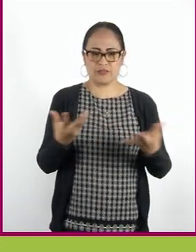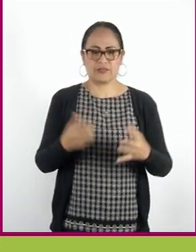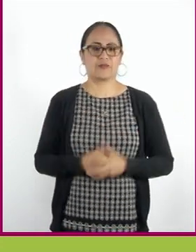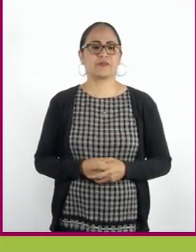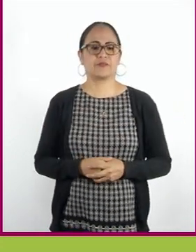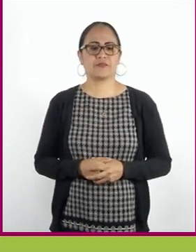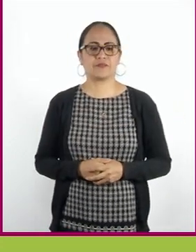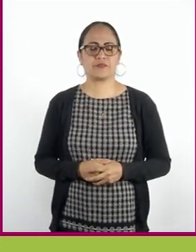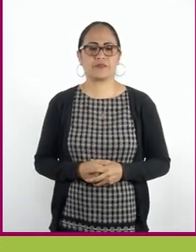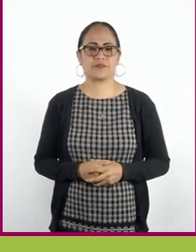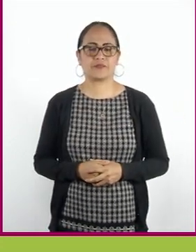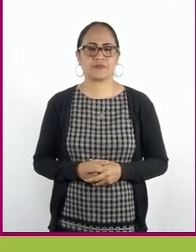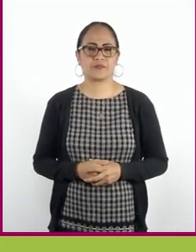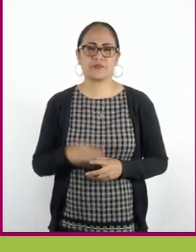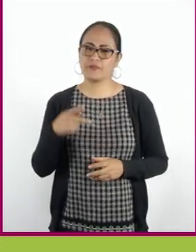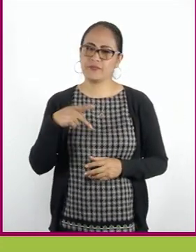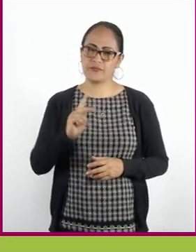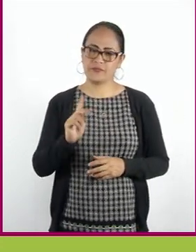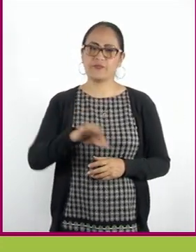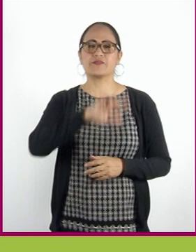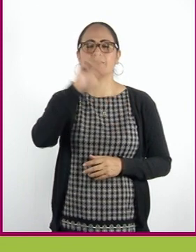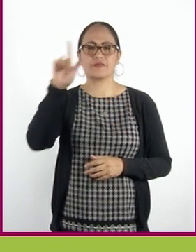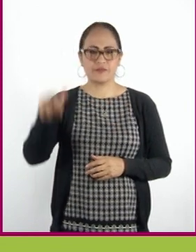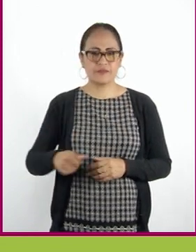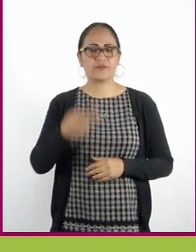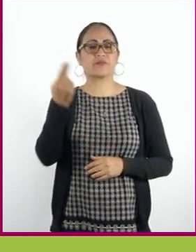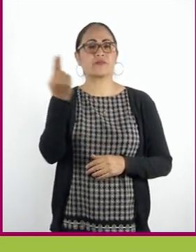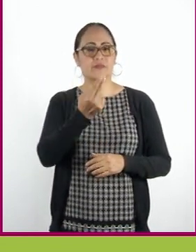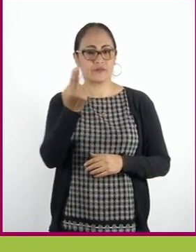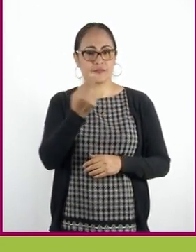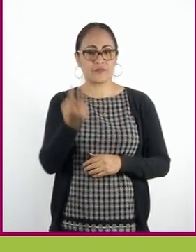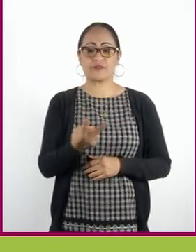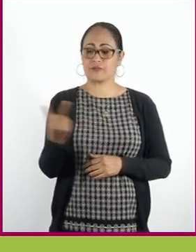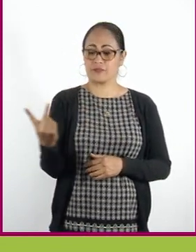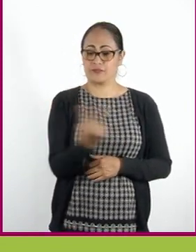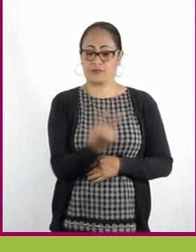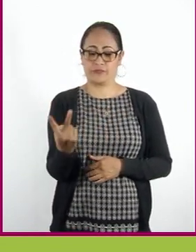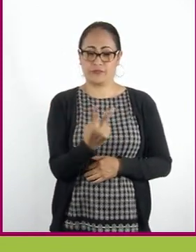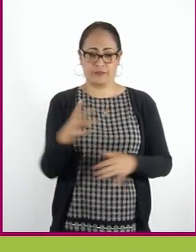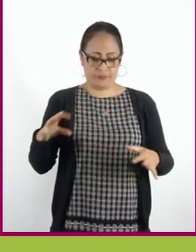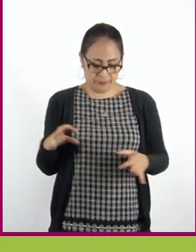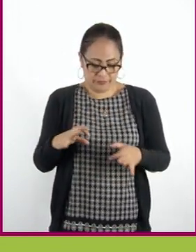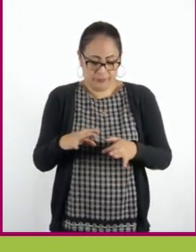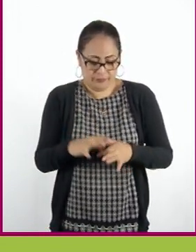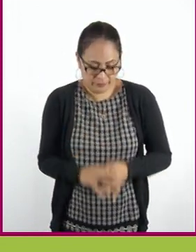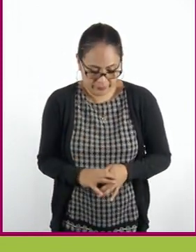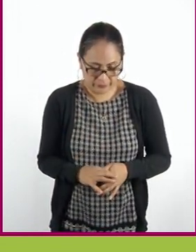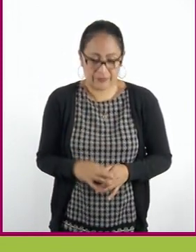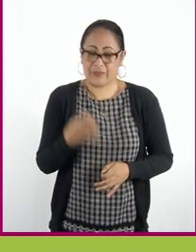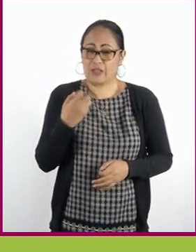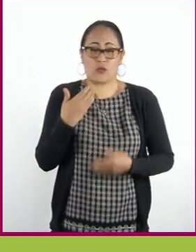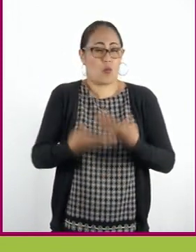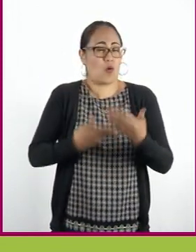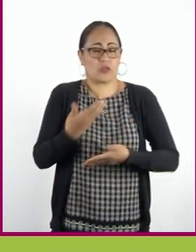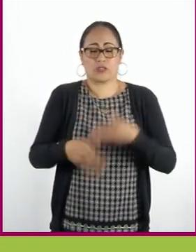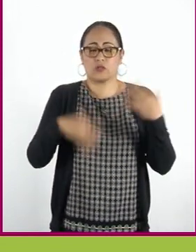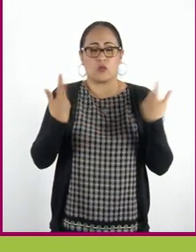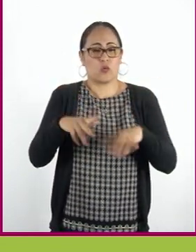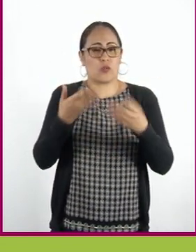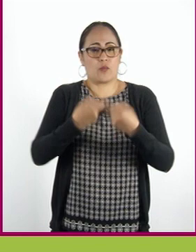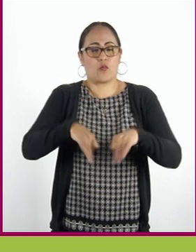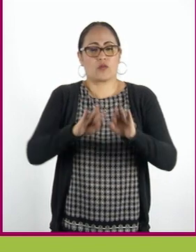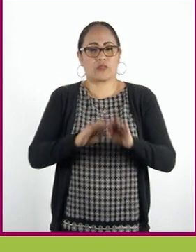Sin embargo, al final se requiere de la fusión de ambas para uno de los procesos vitales,